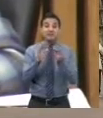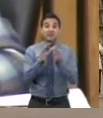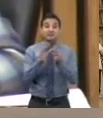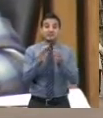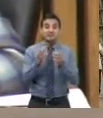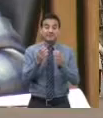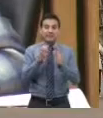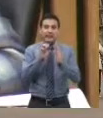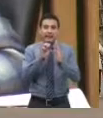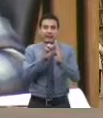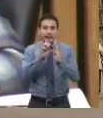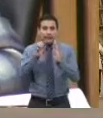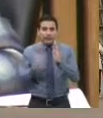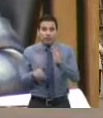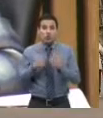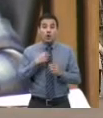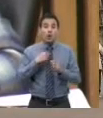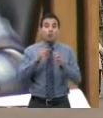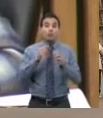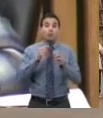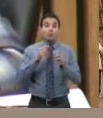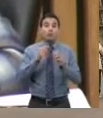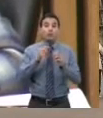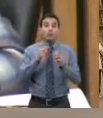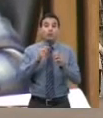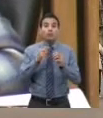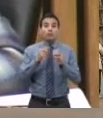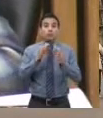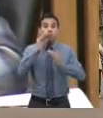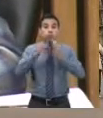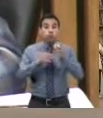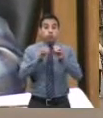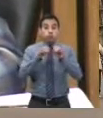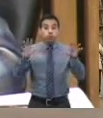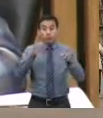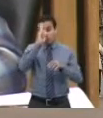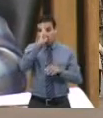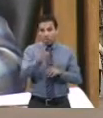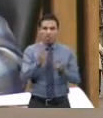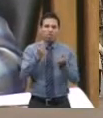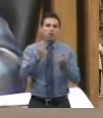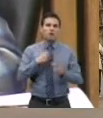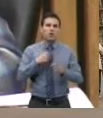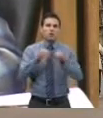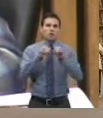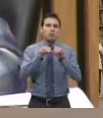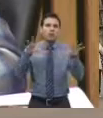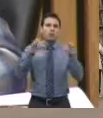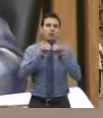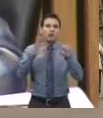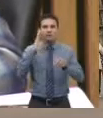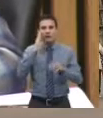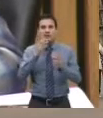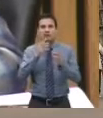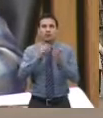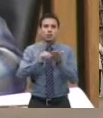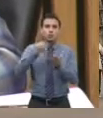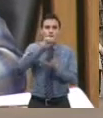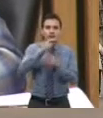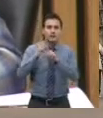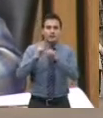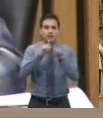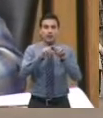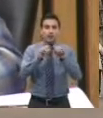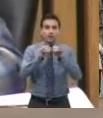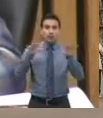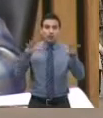exponencial de dimensiones incalculables tratándose de mensajes difundidos en una red social por